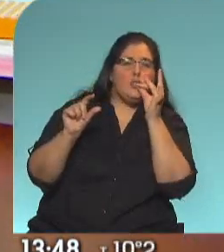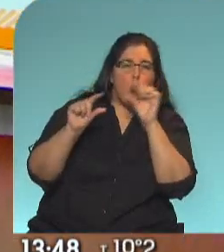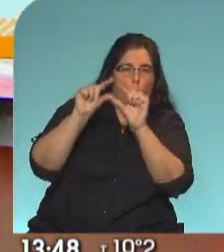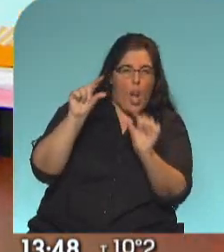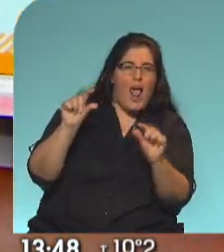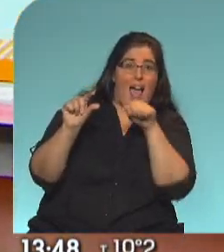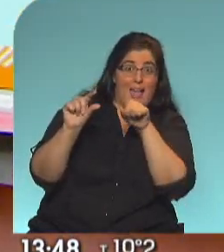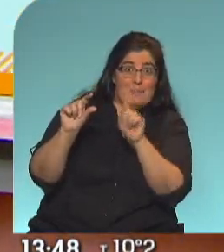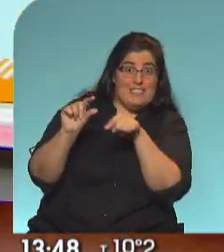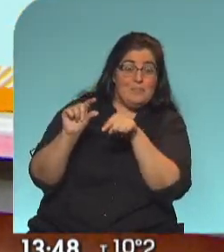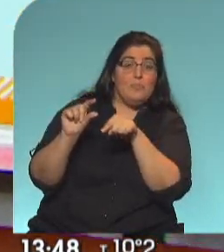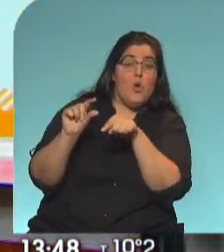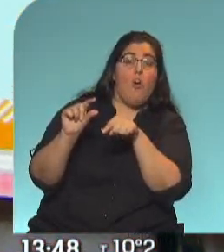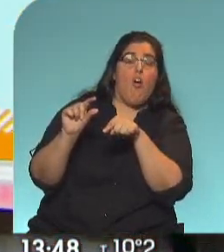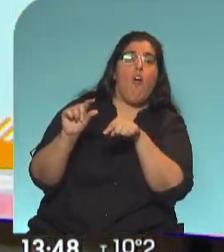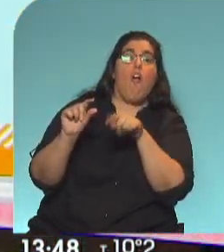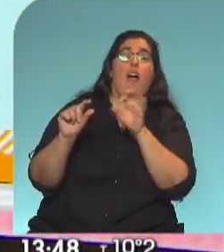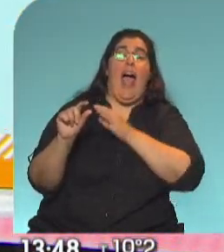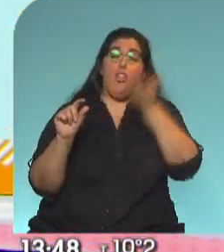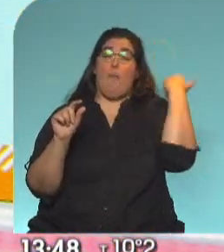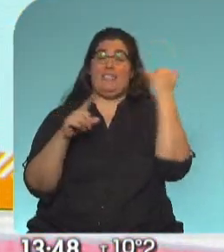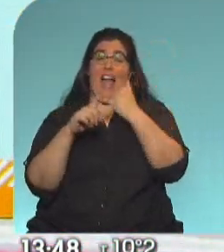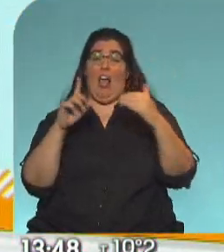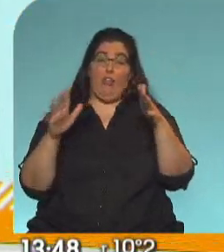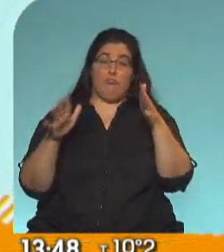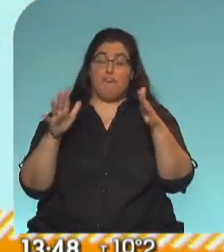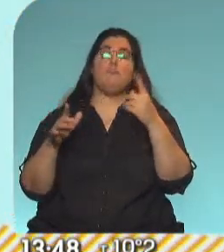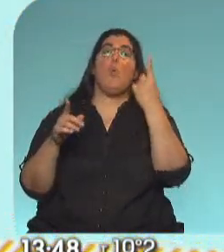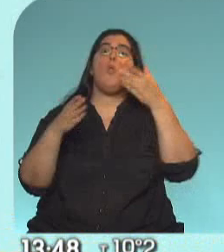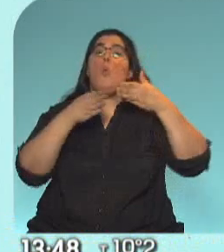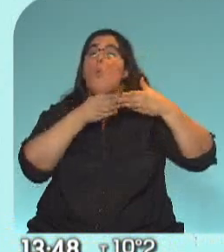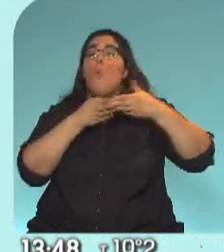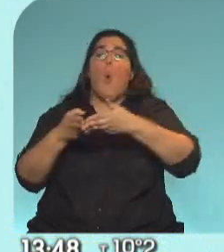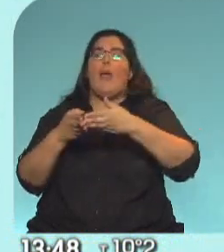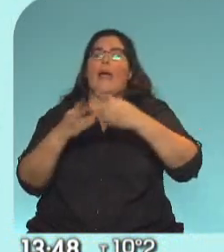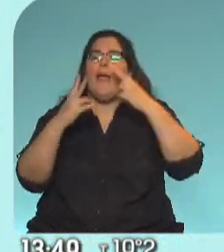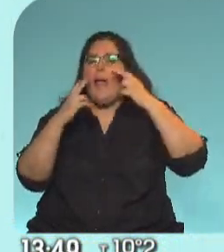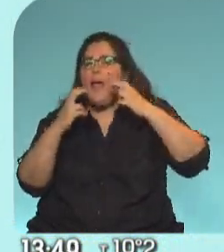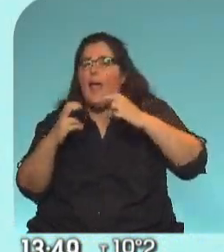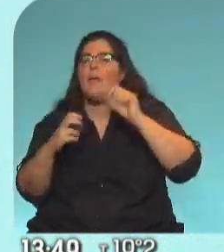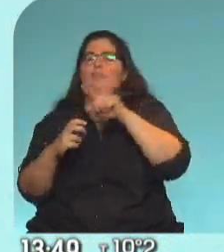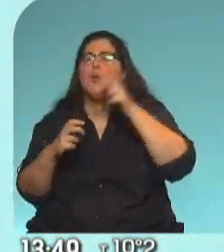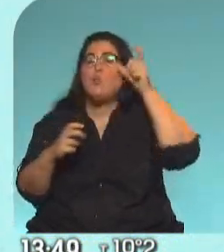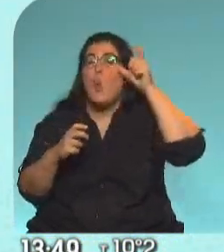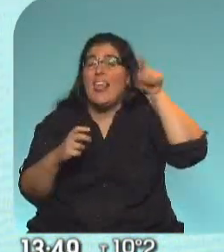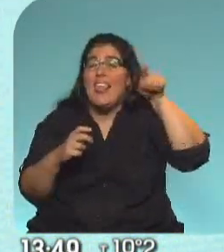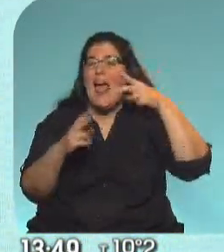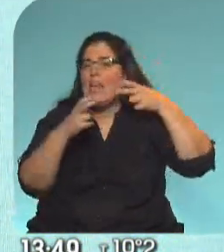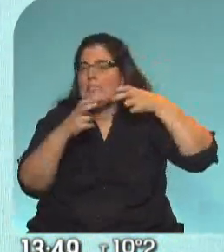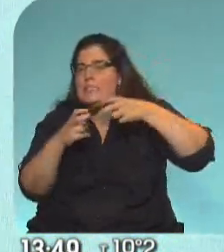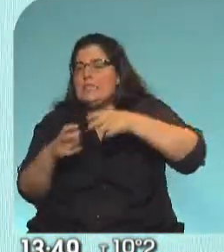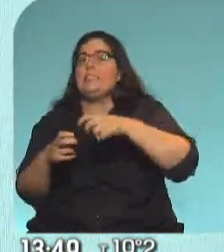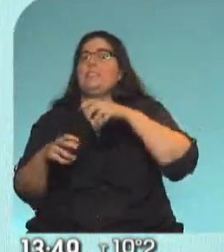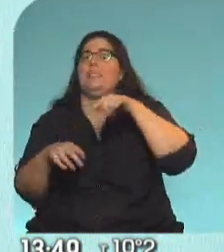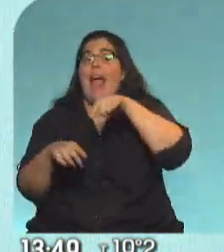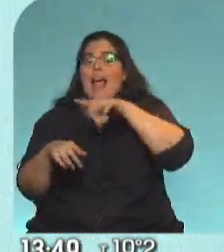justamente lo que sucedió a mediados del año pasado es que un buque de investigación turco estaba por esa zona, una zona